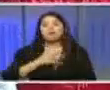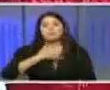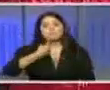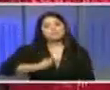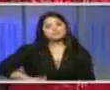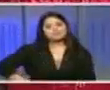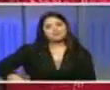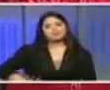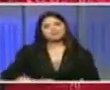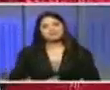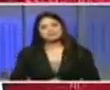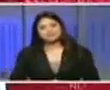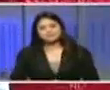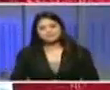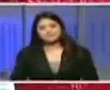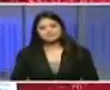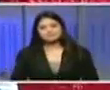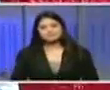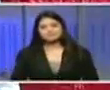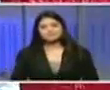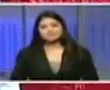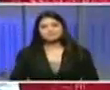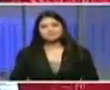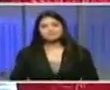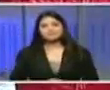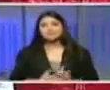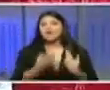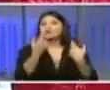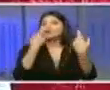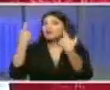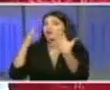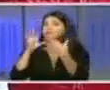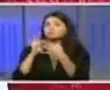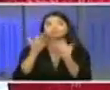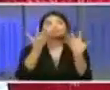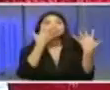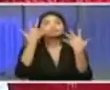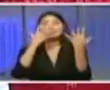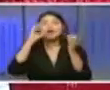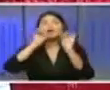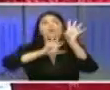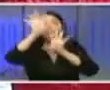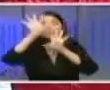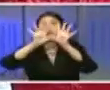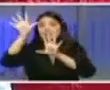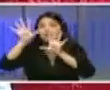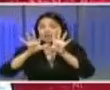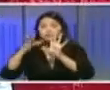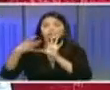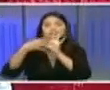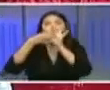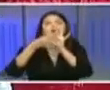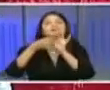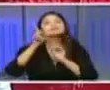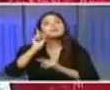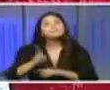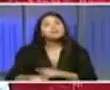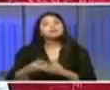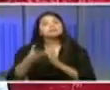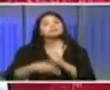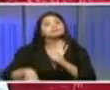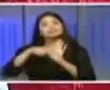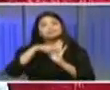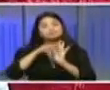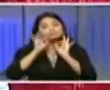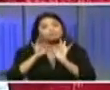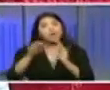presidente. Dirigir las relaciones exteriores de la República y celebrar y ratificar